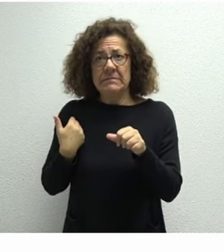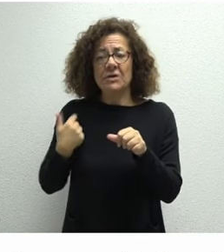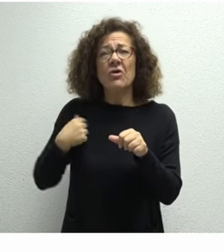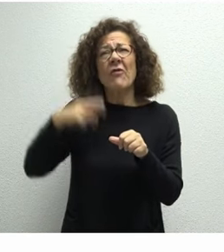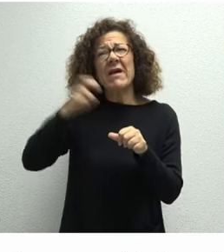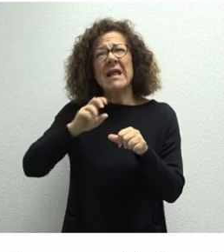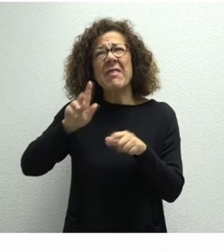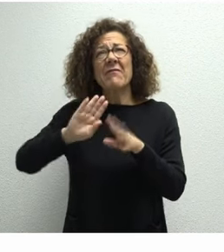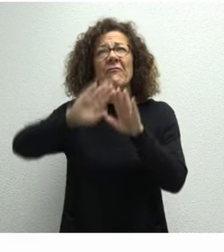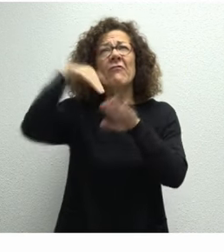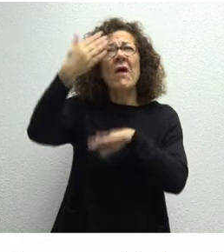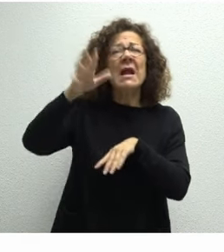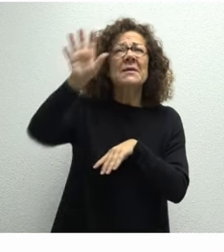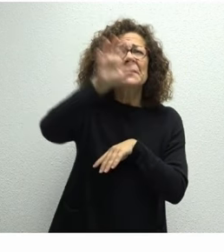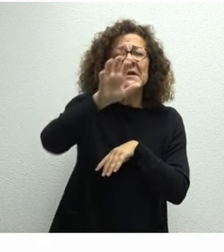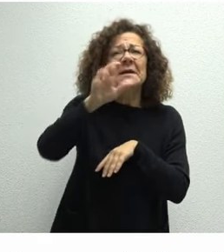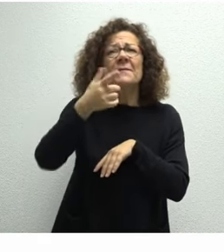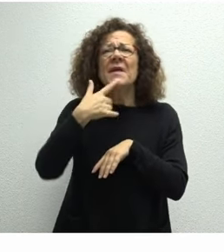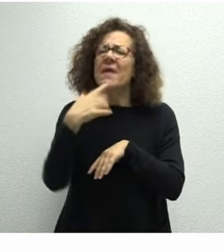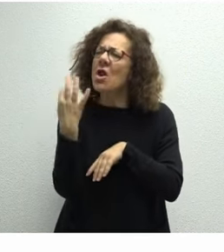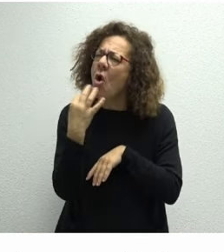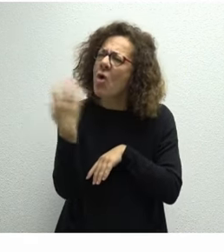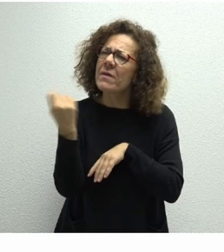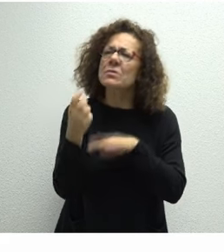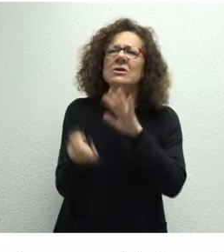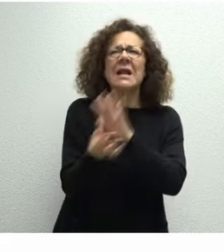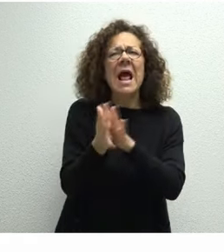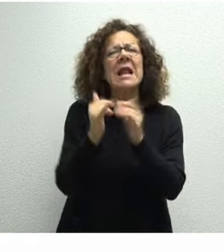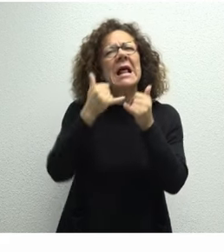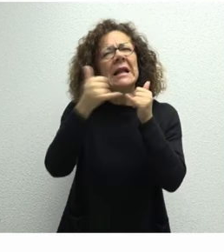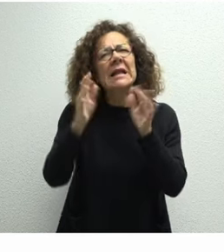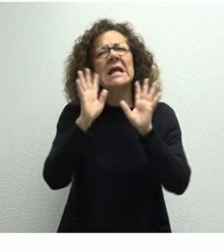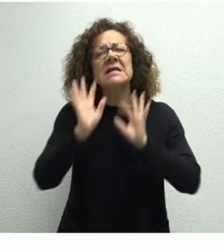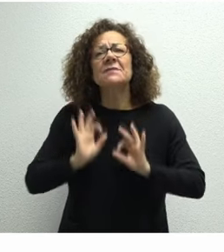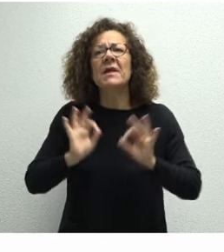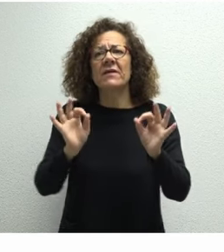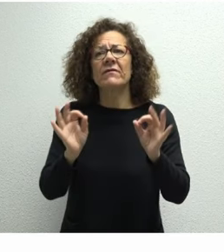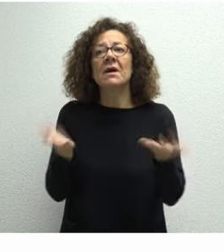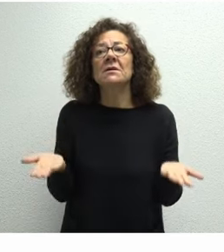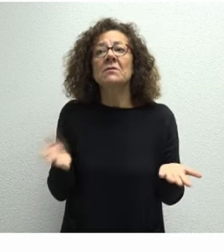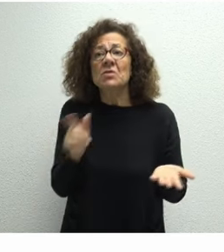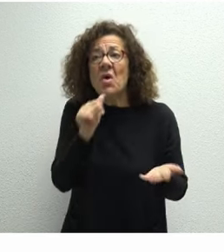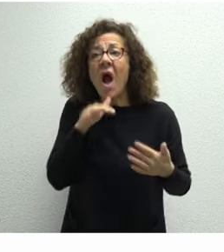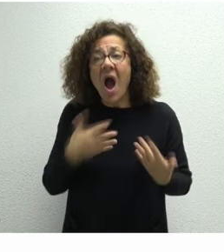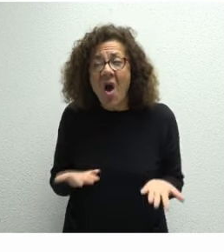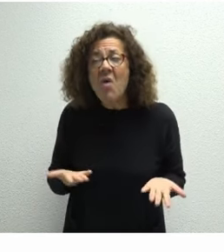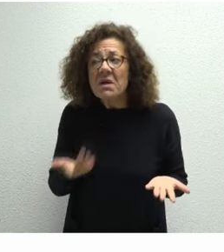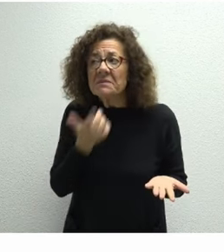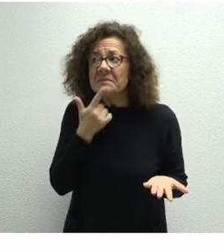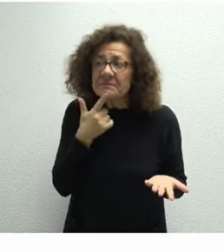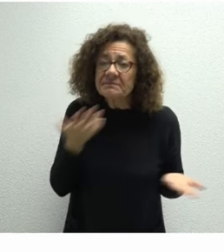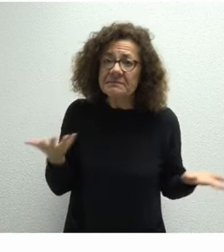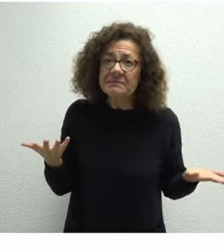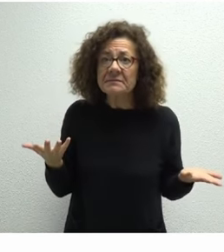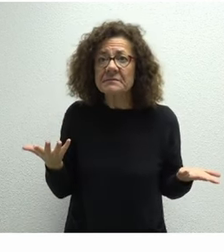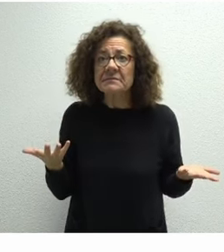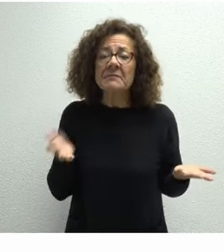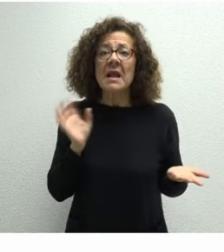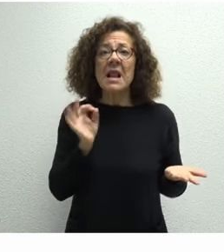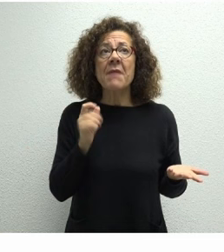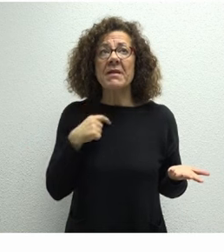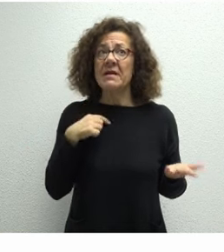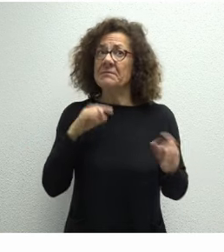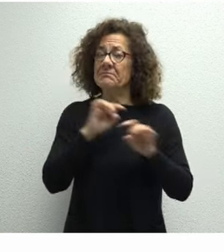venía tal no no hay que crear líneas específicas pues qué queres que os diga yo creo que las